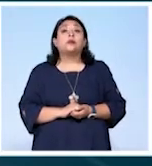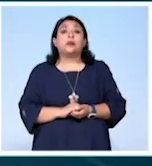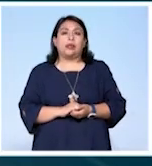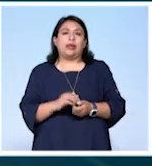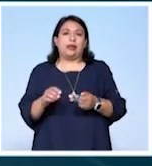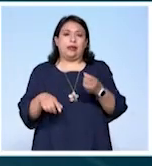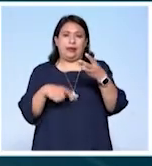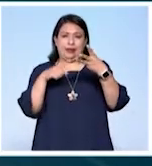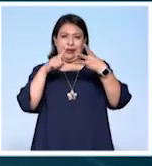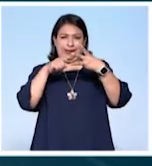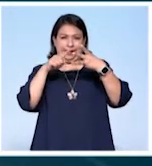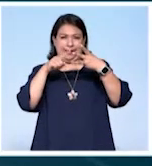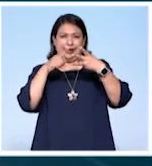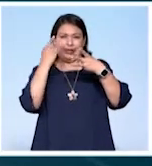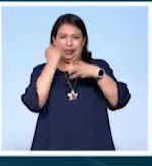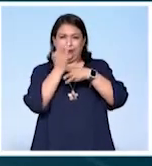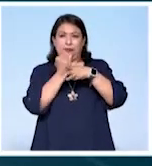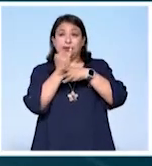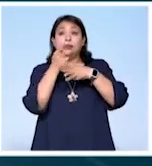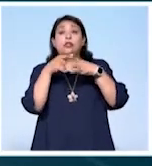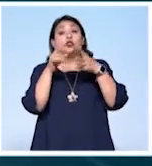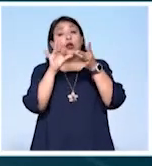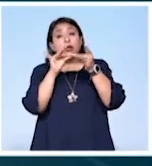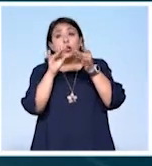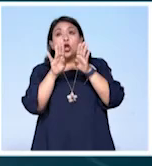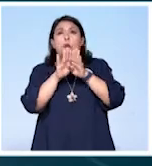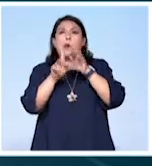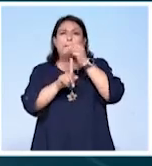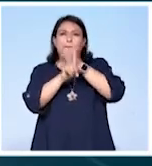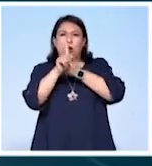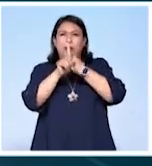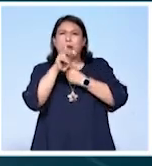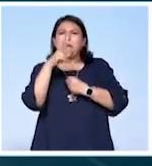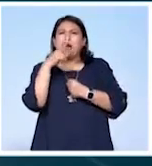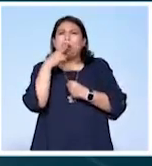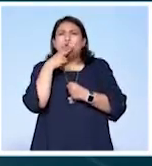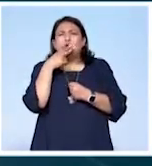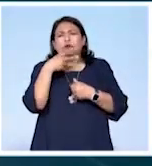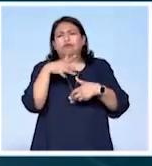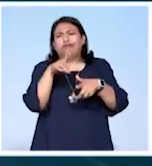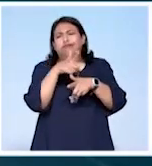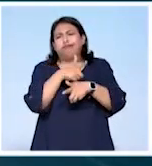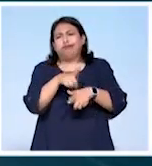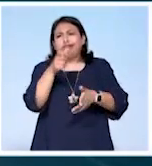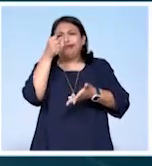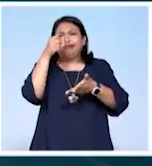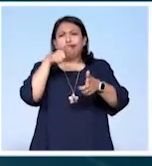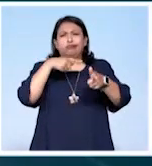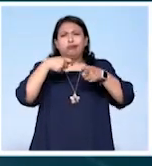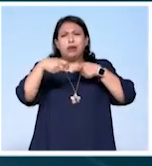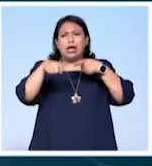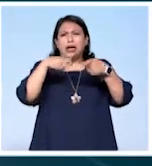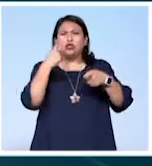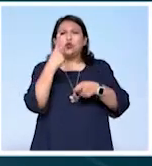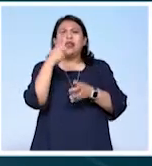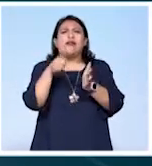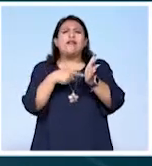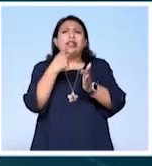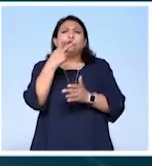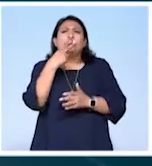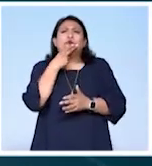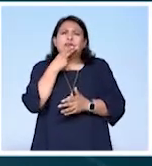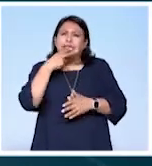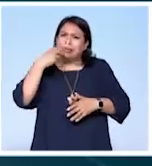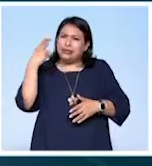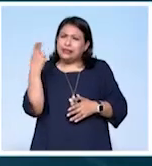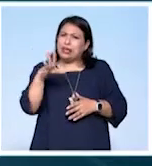En la segunda parte de este reportaje, se explicó que el problema del uso indiscriminado de las bolsas y plásticos de un solo uso